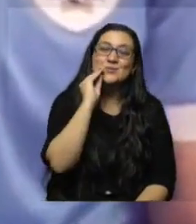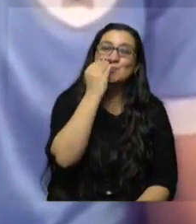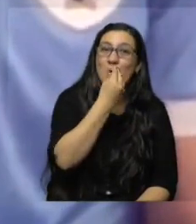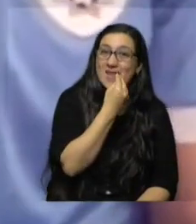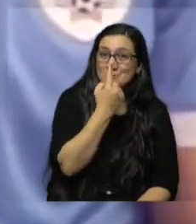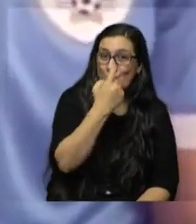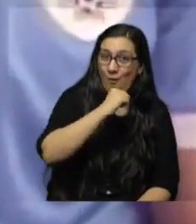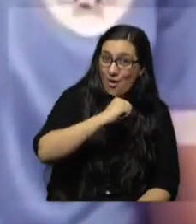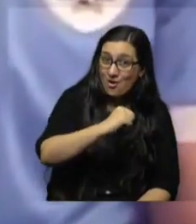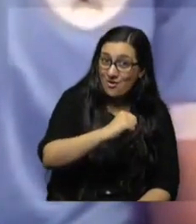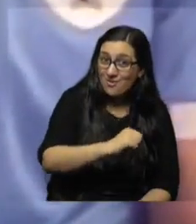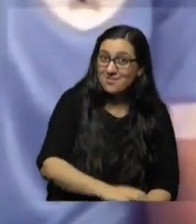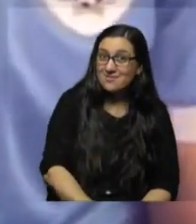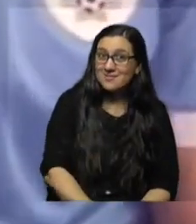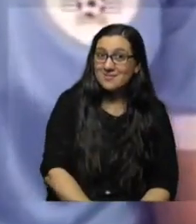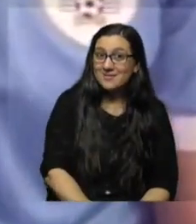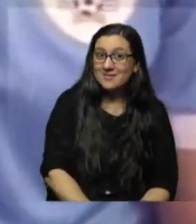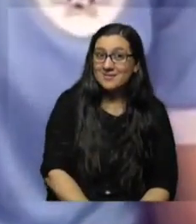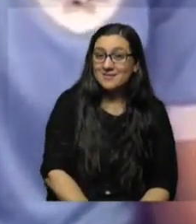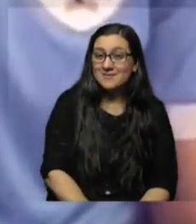Sárez. Bien.